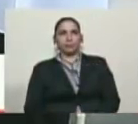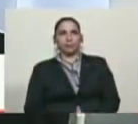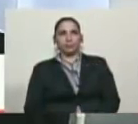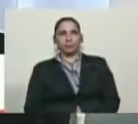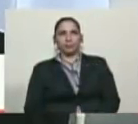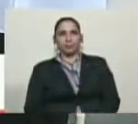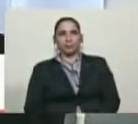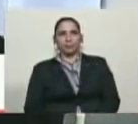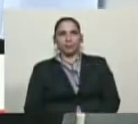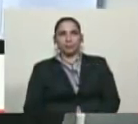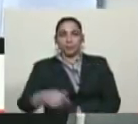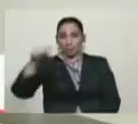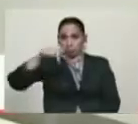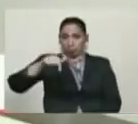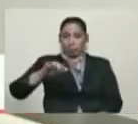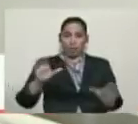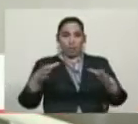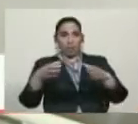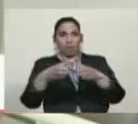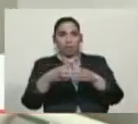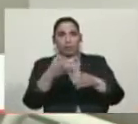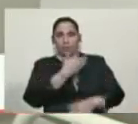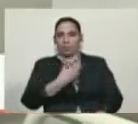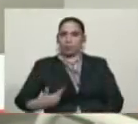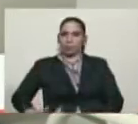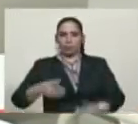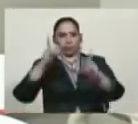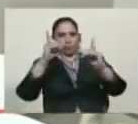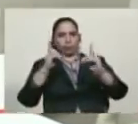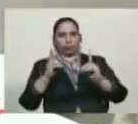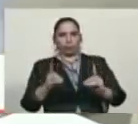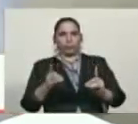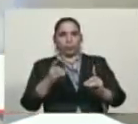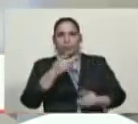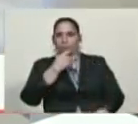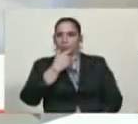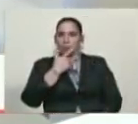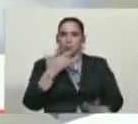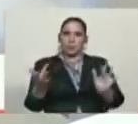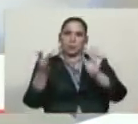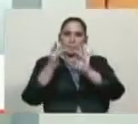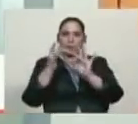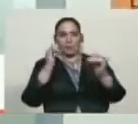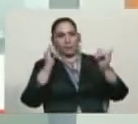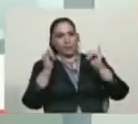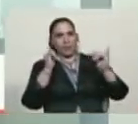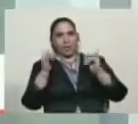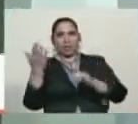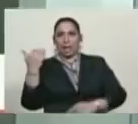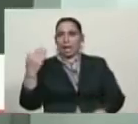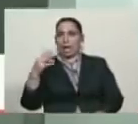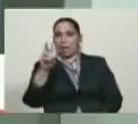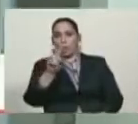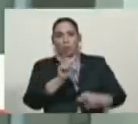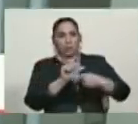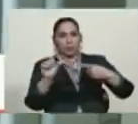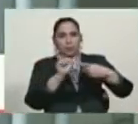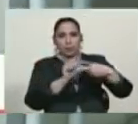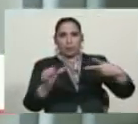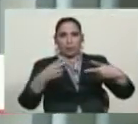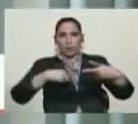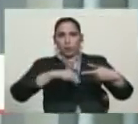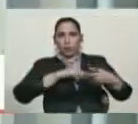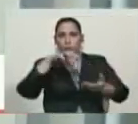social y aquí está un equipo presidente recibiendo a este maravilloso pase de fiesta hace dos semanas estuvimos en el